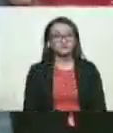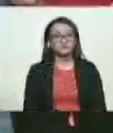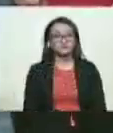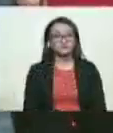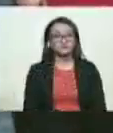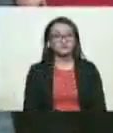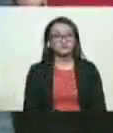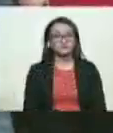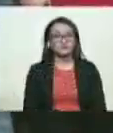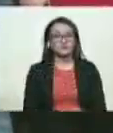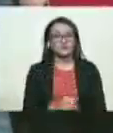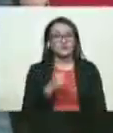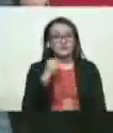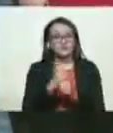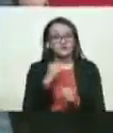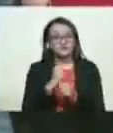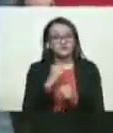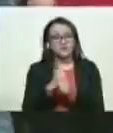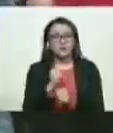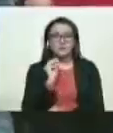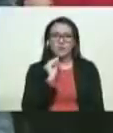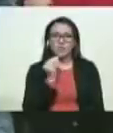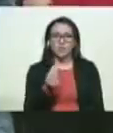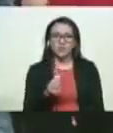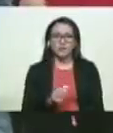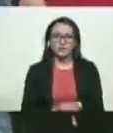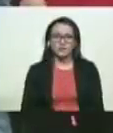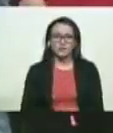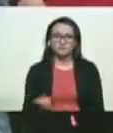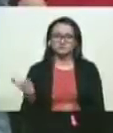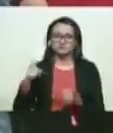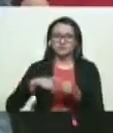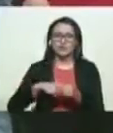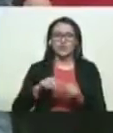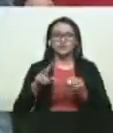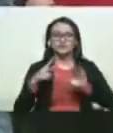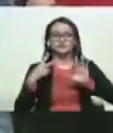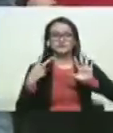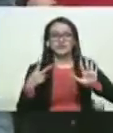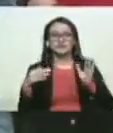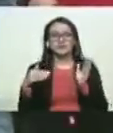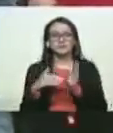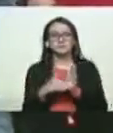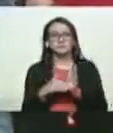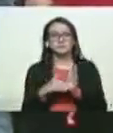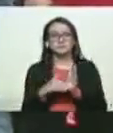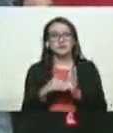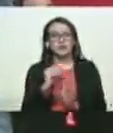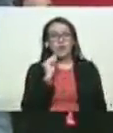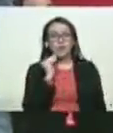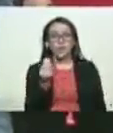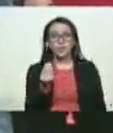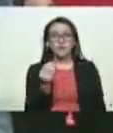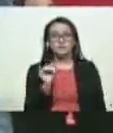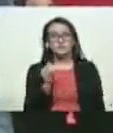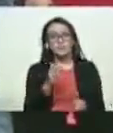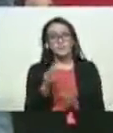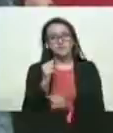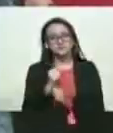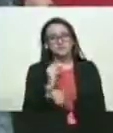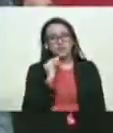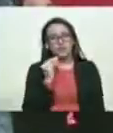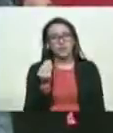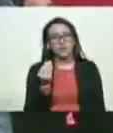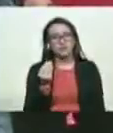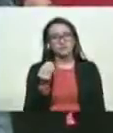chamba juvenil hemos incorporado 17 mil jóvenes al plan chamba juvenil que no